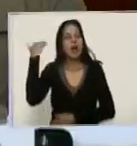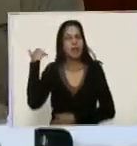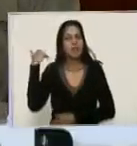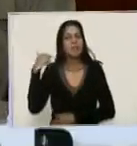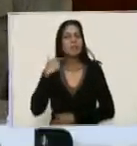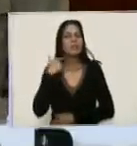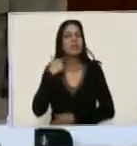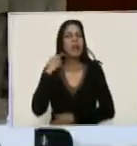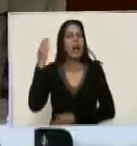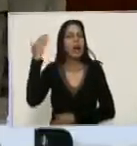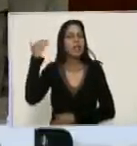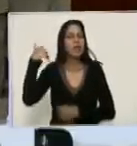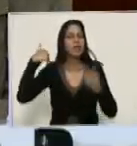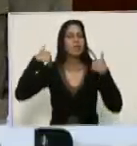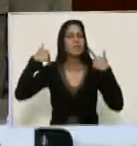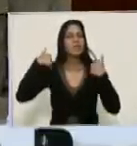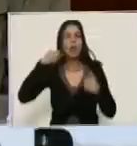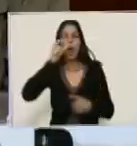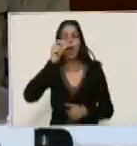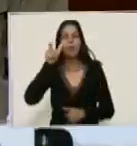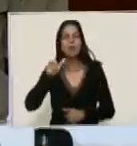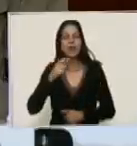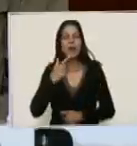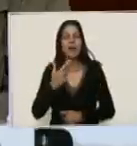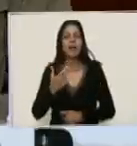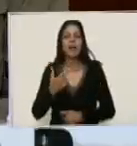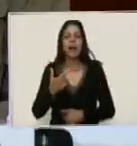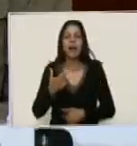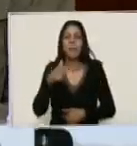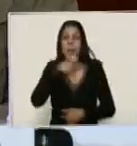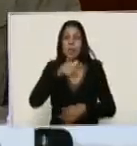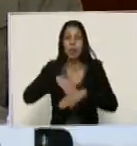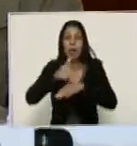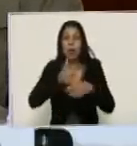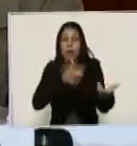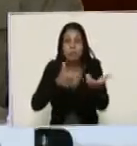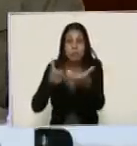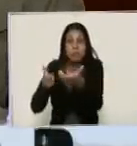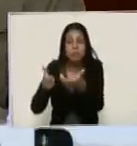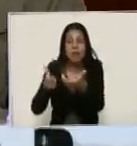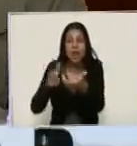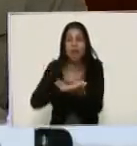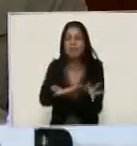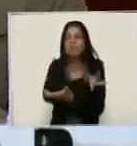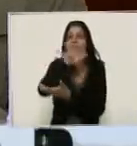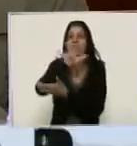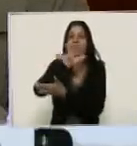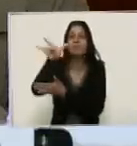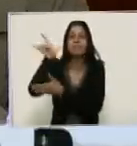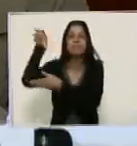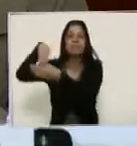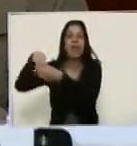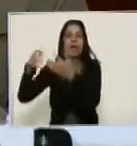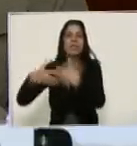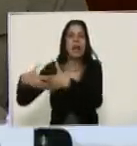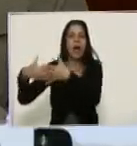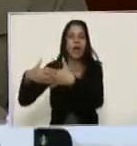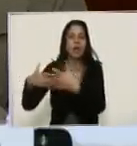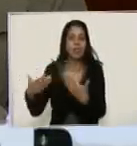de Pinochet. Estados Unidos, protegido. Hasta dicen que está allá el que